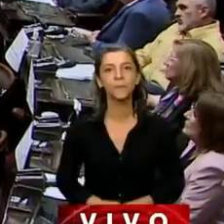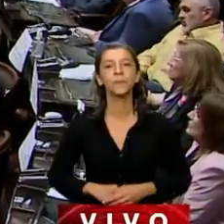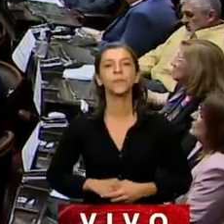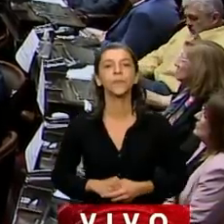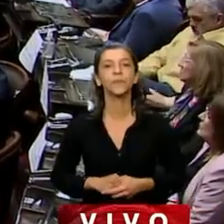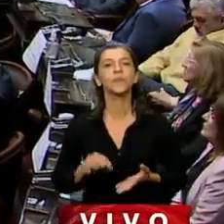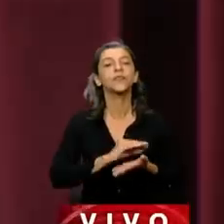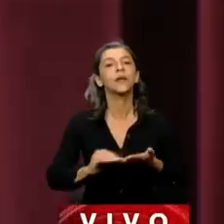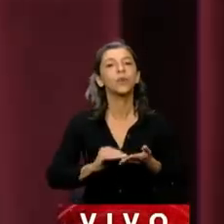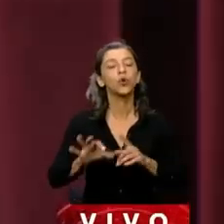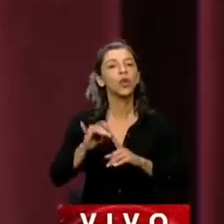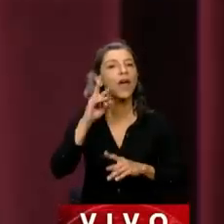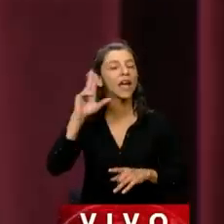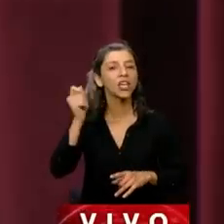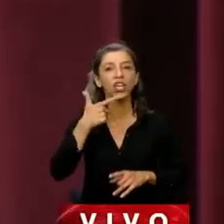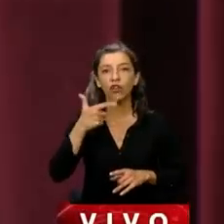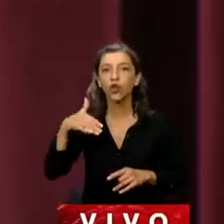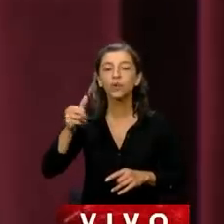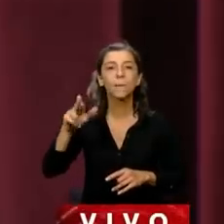Diputada Quiroz, Marilú.